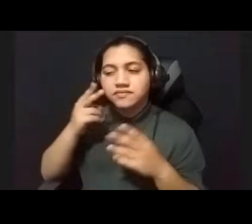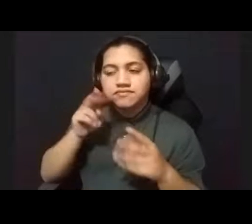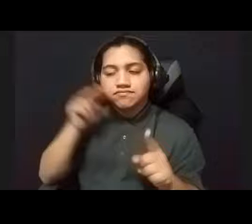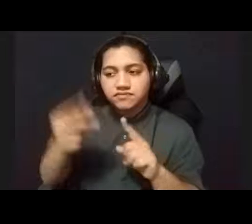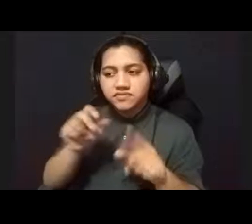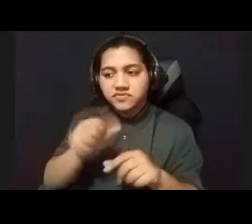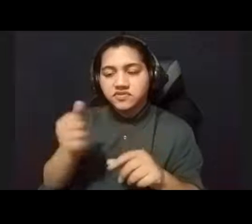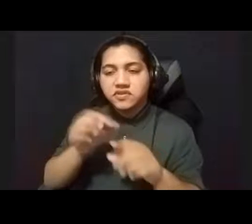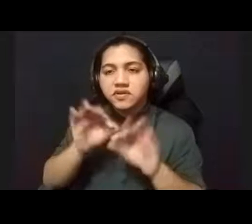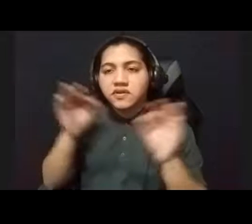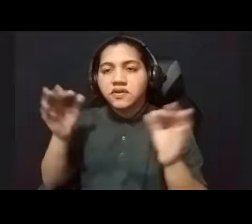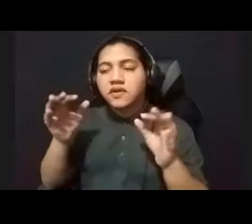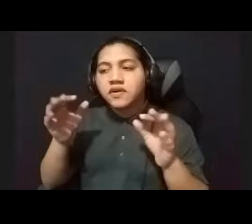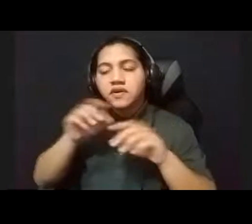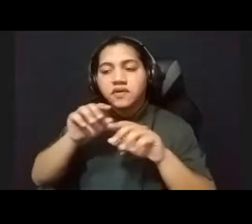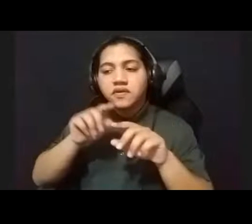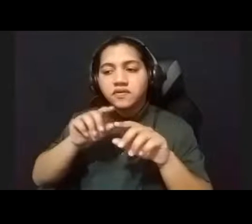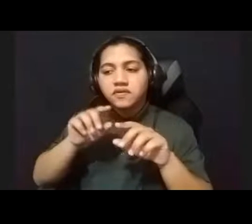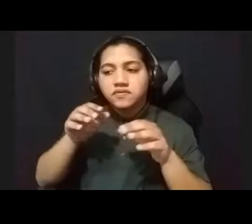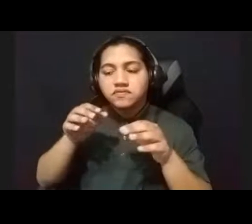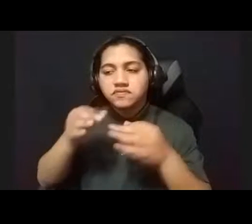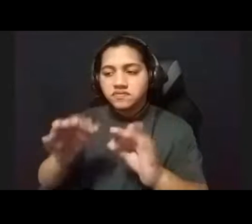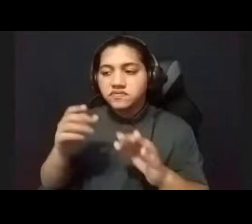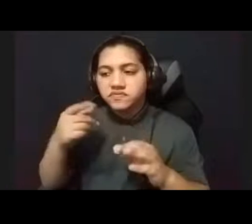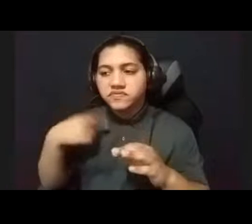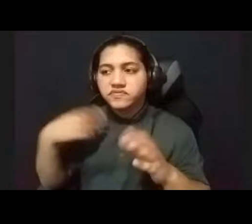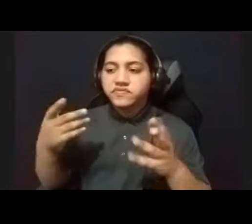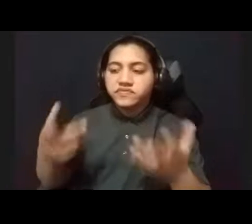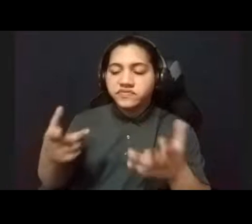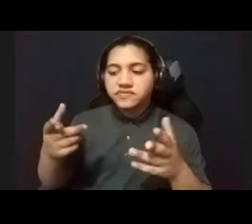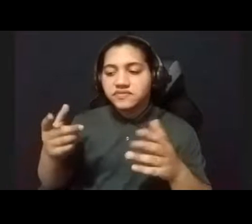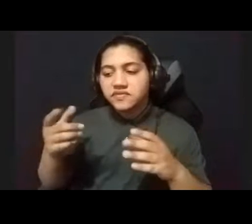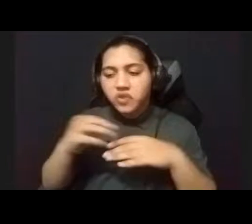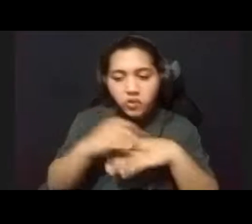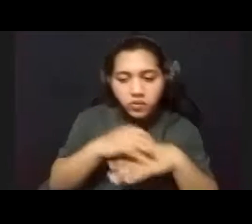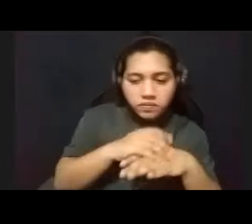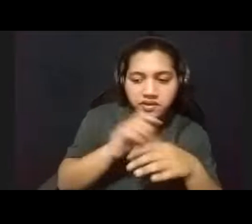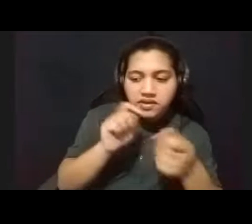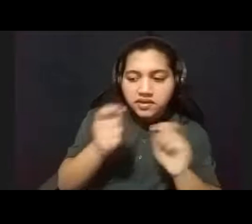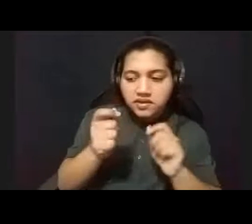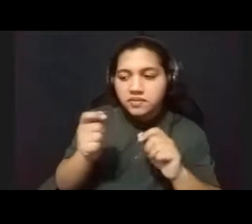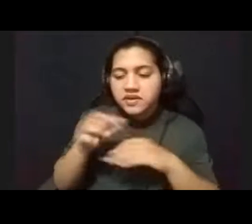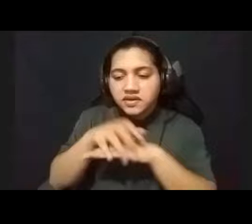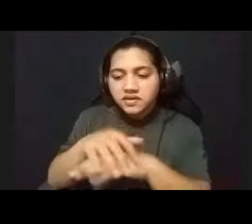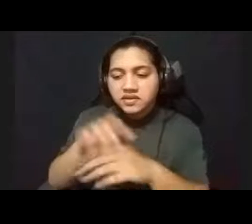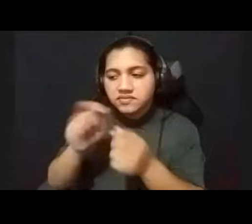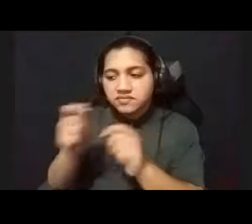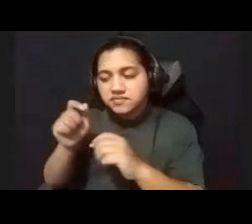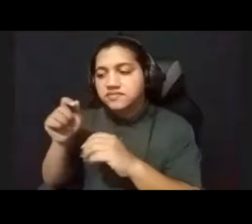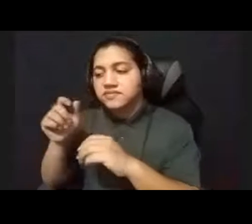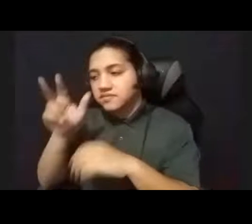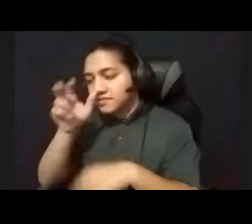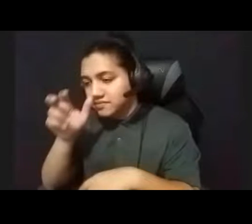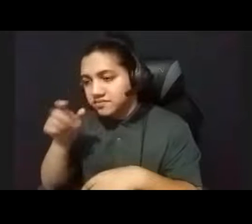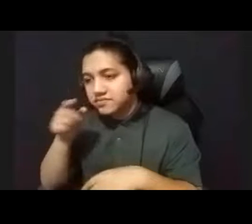se transformó de hormiga a arañita o a cucarachita Martina. Según tengo entendido, fue a través de los cuentos de